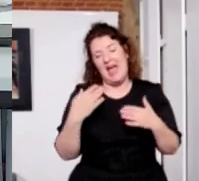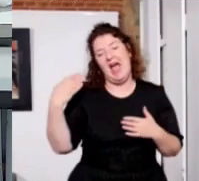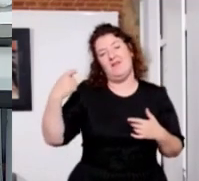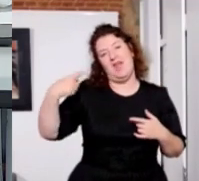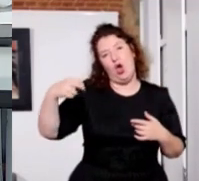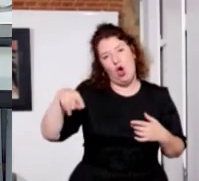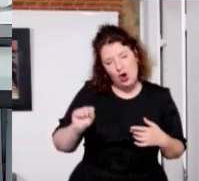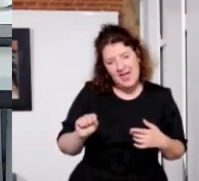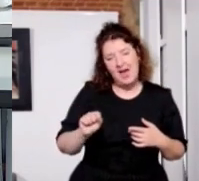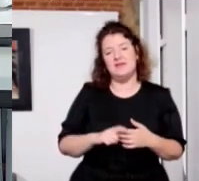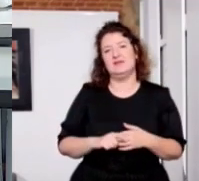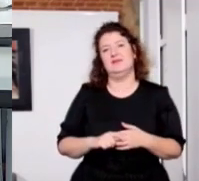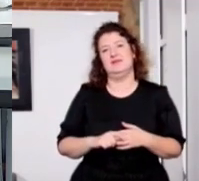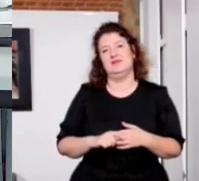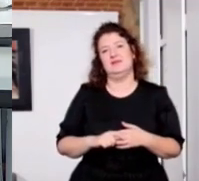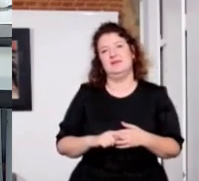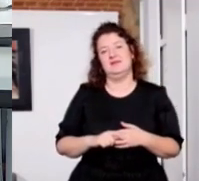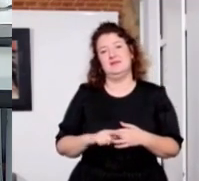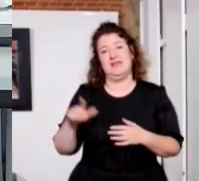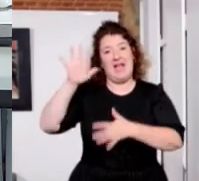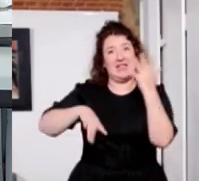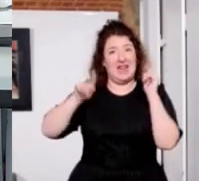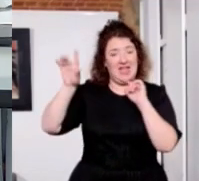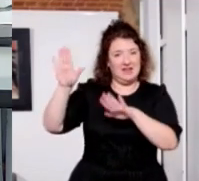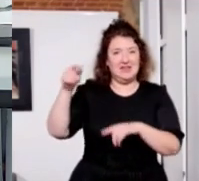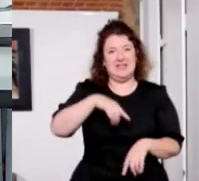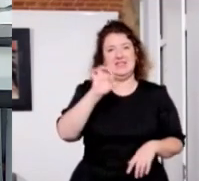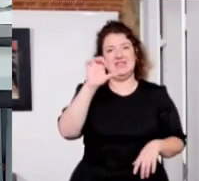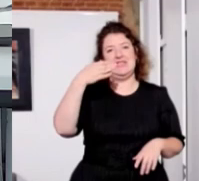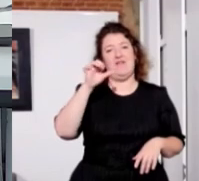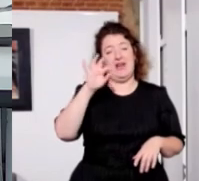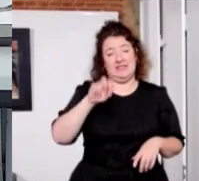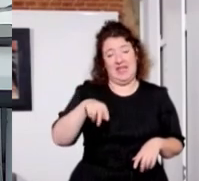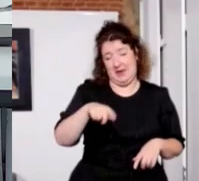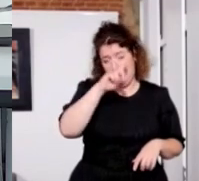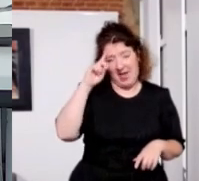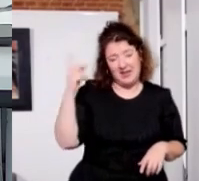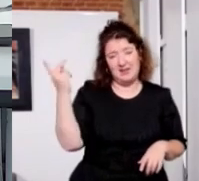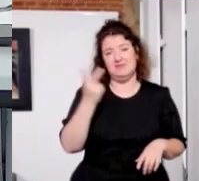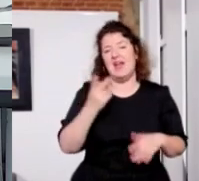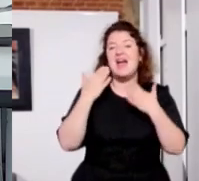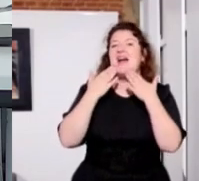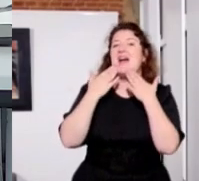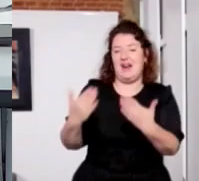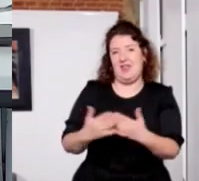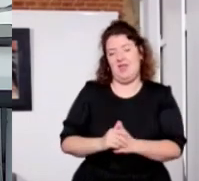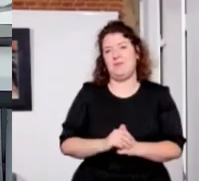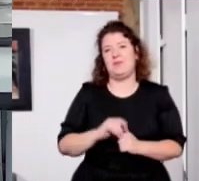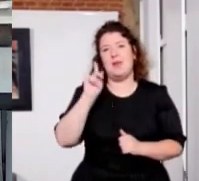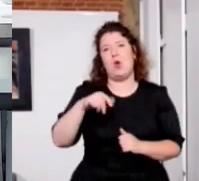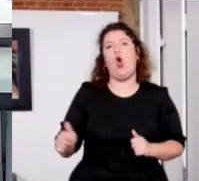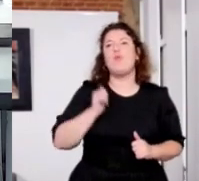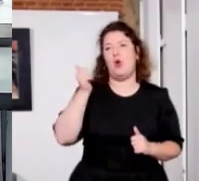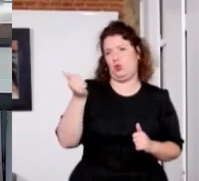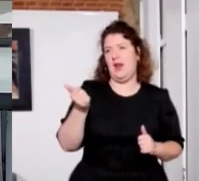Begoña, que estaba, bueno, pues en Cataluña, Sebastián aquí en Madrid, y esta oportunidad también que nos hemos dado, ¿no?